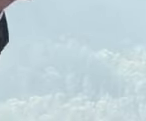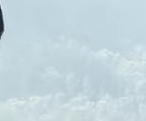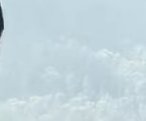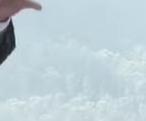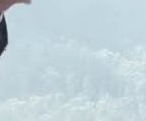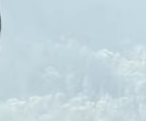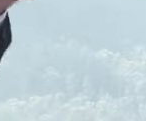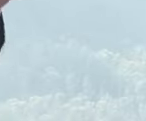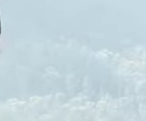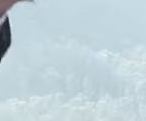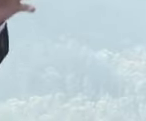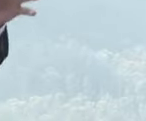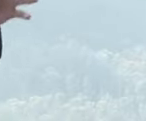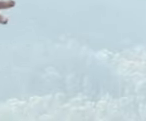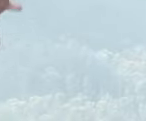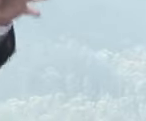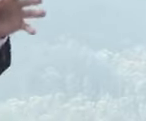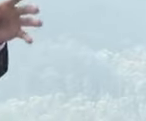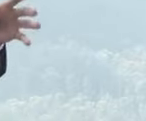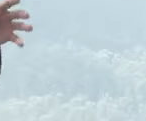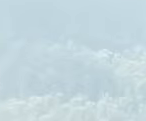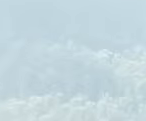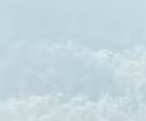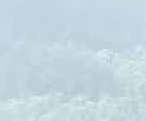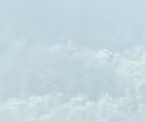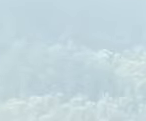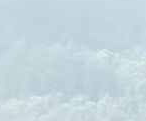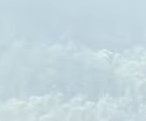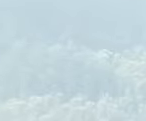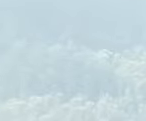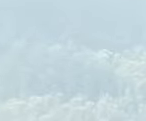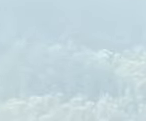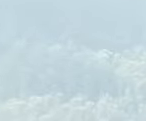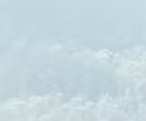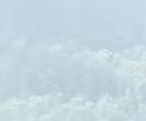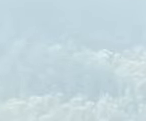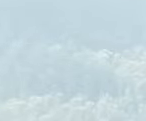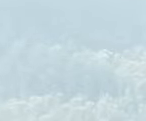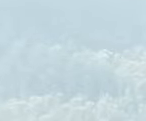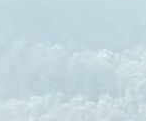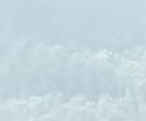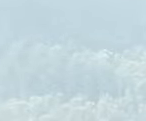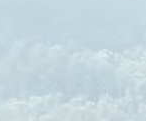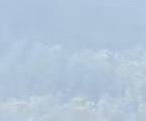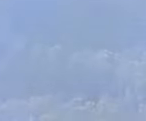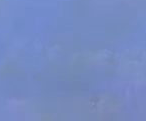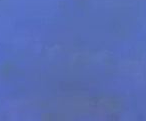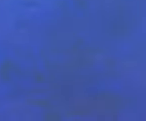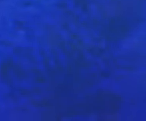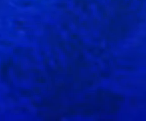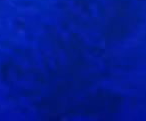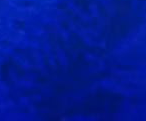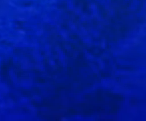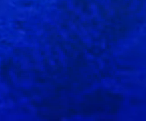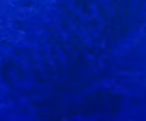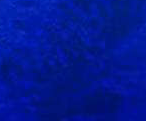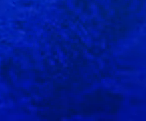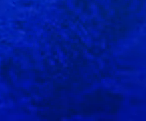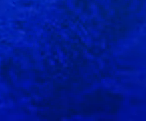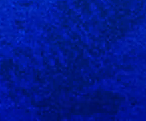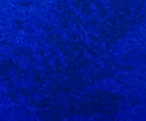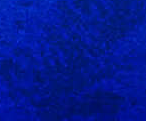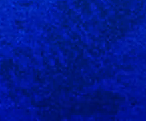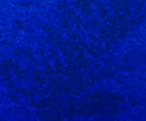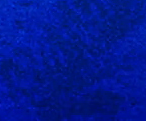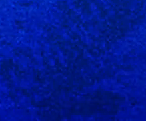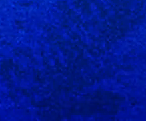acumulando una de las reservas monetarias más altas y más grandes? Estas son cosas que de alguna u otra manera no se puede entender y que hacen parte de esa